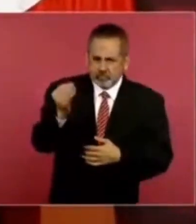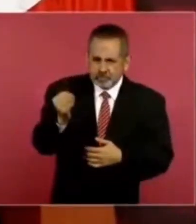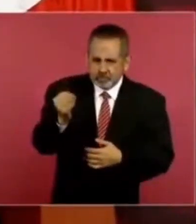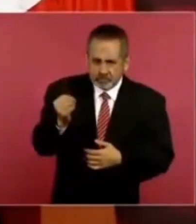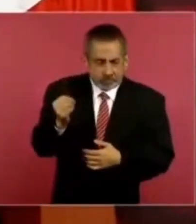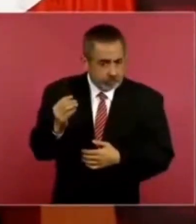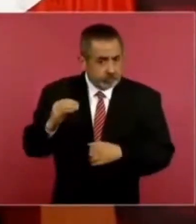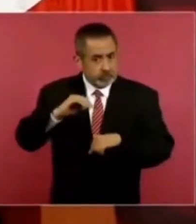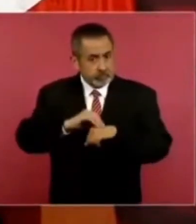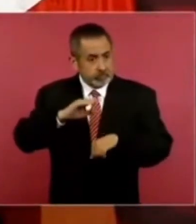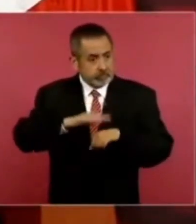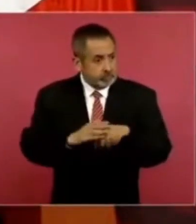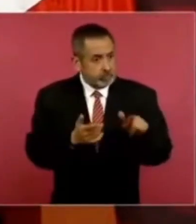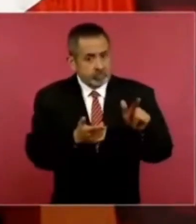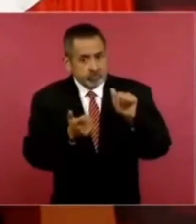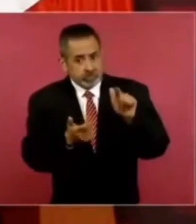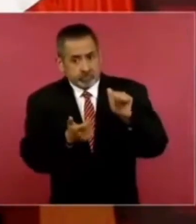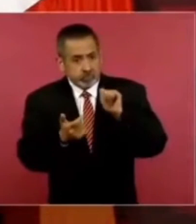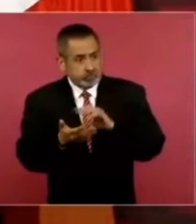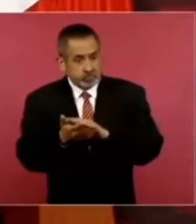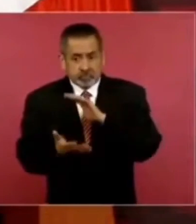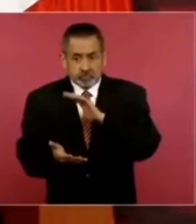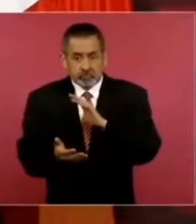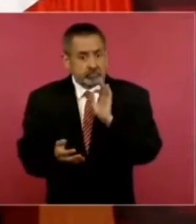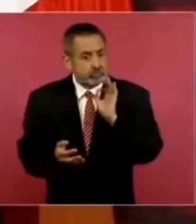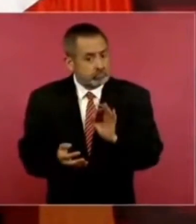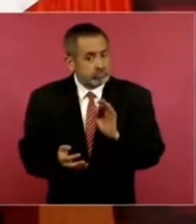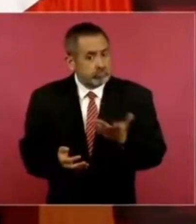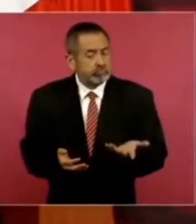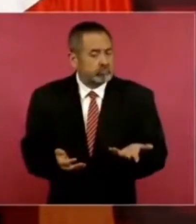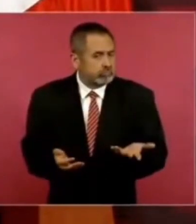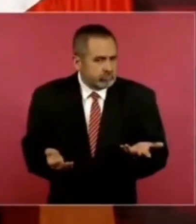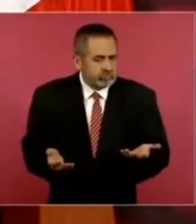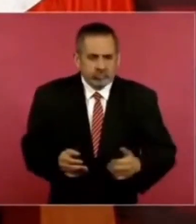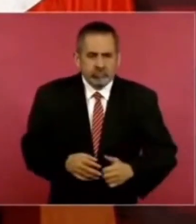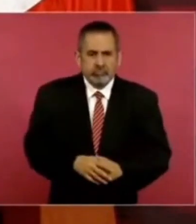9.9 en términos reales,